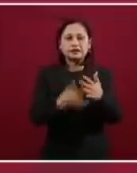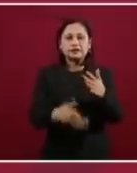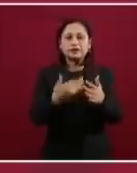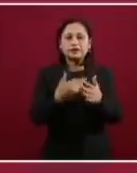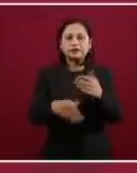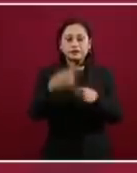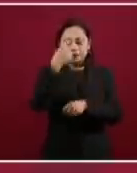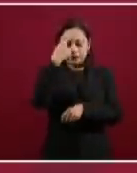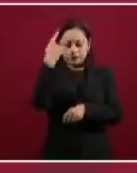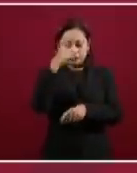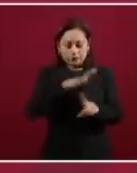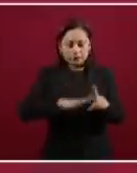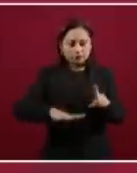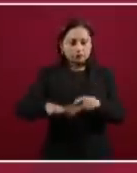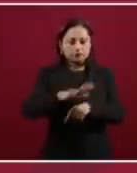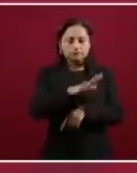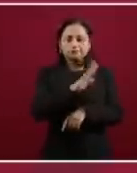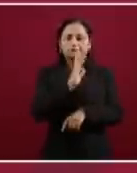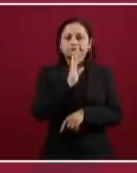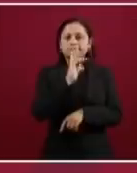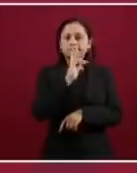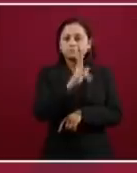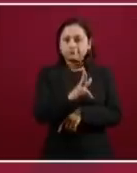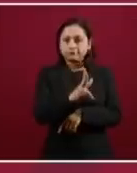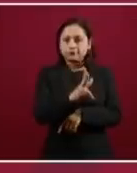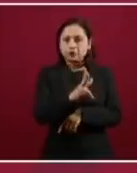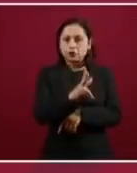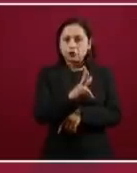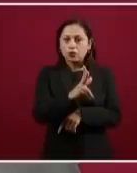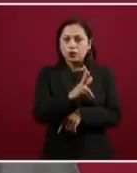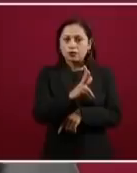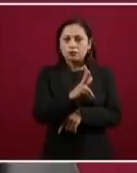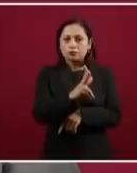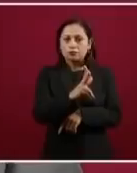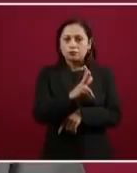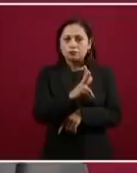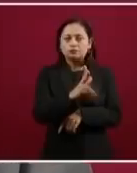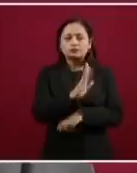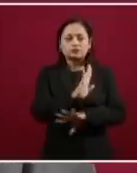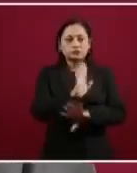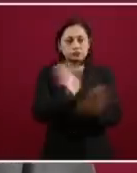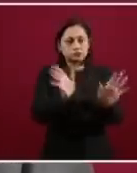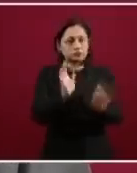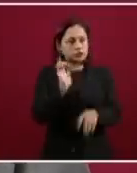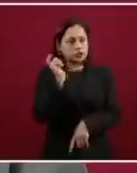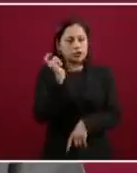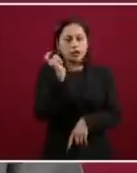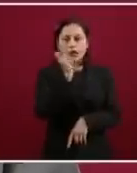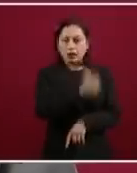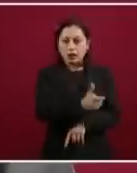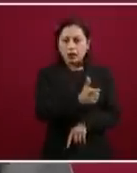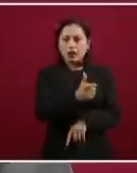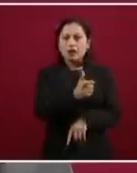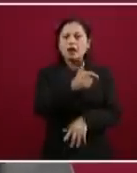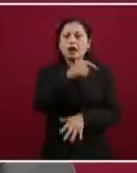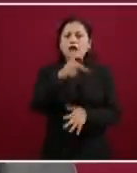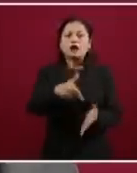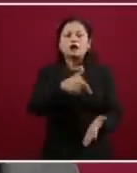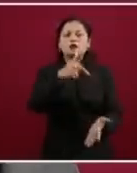para mejorar las comunidades por donde pasa el tren Toluca, Ciudad de México.